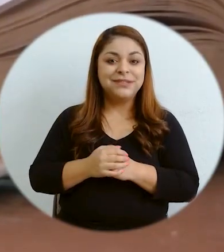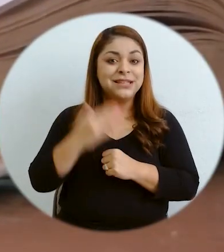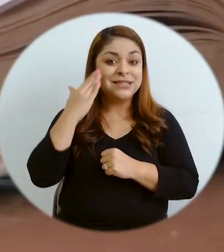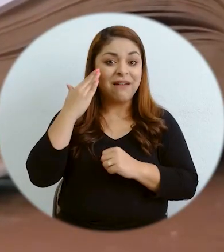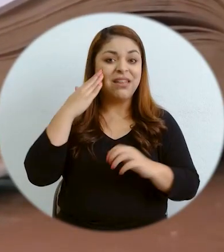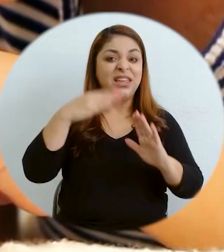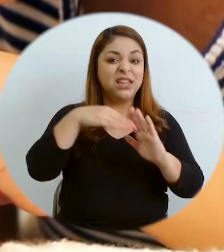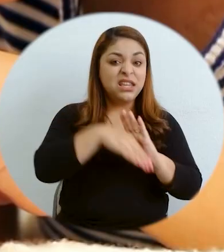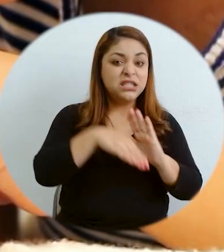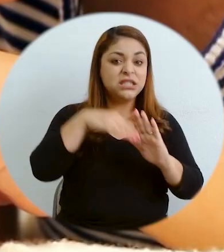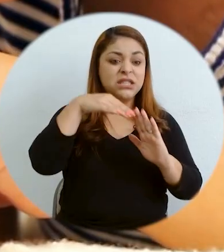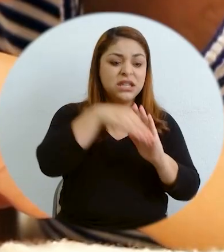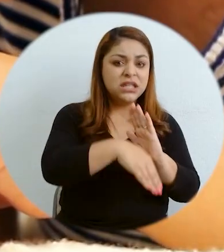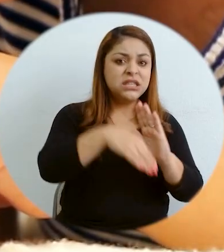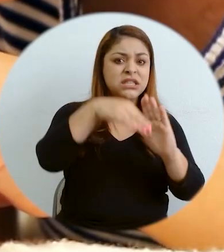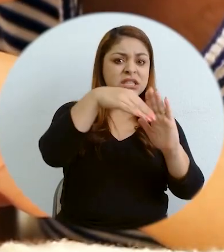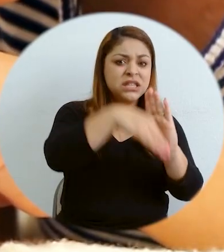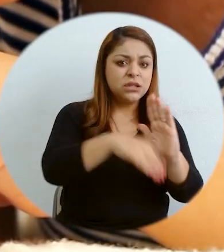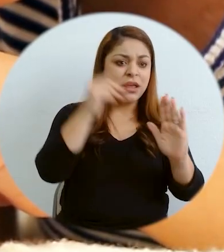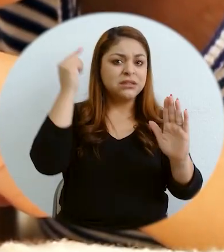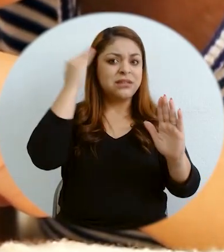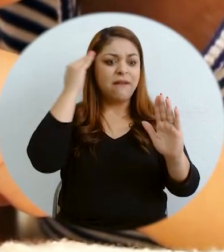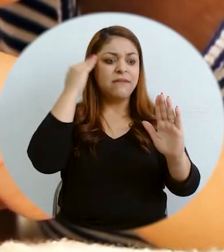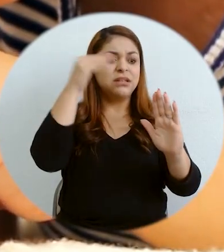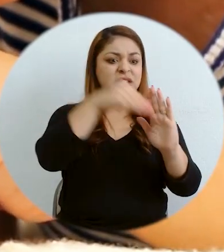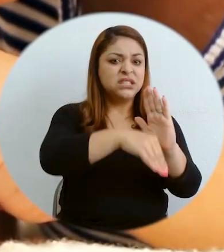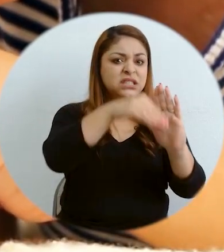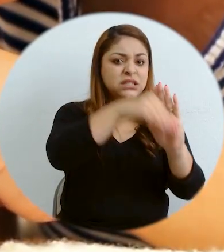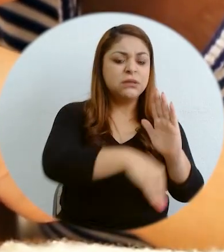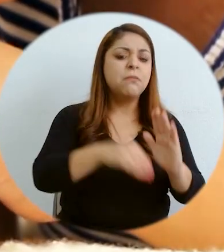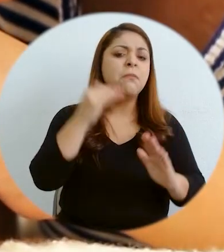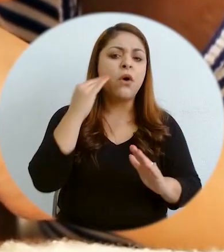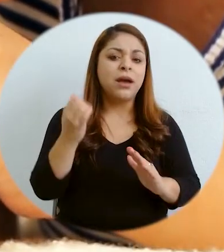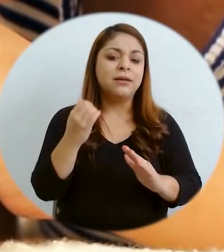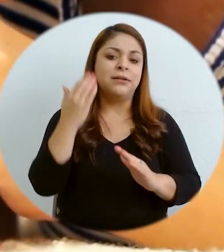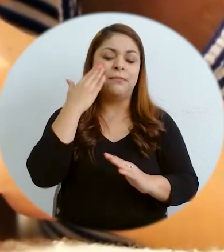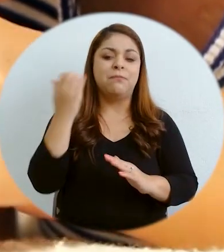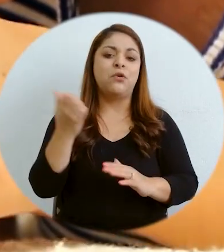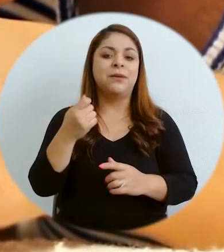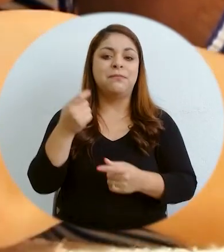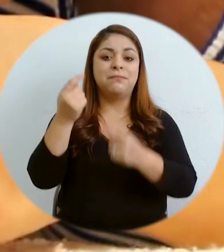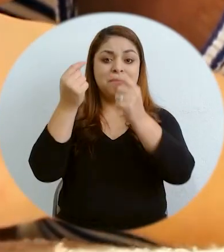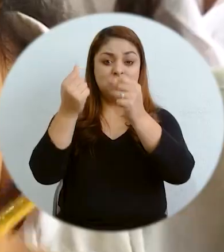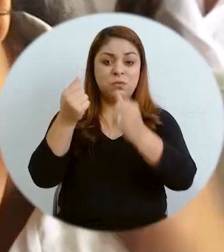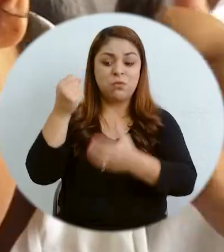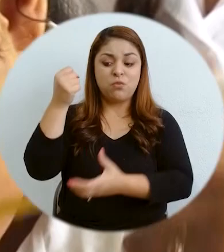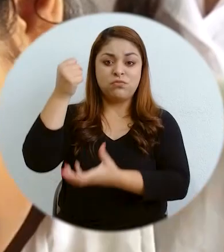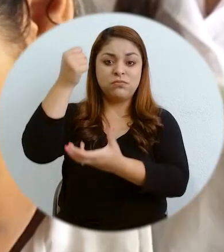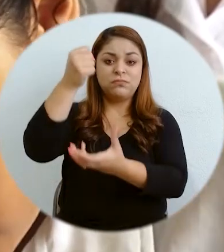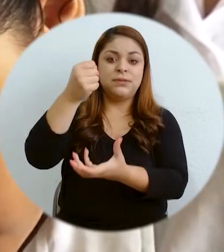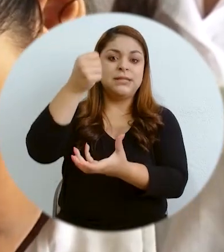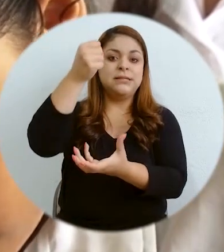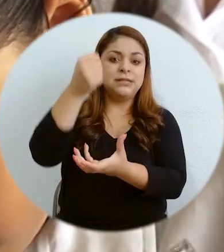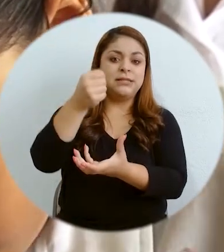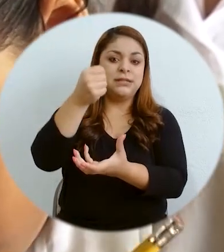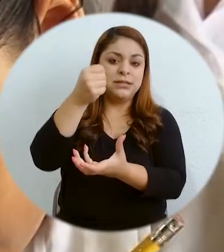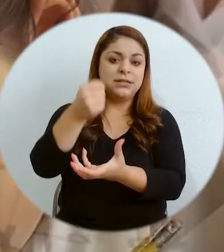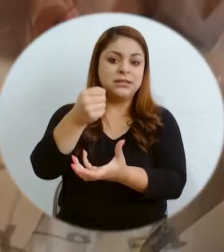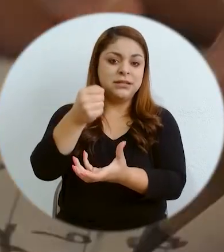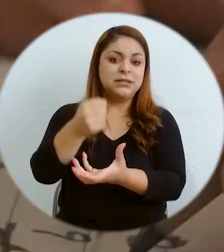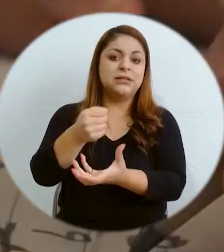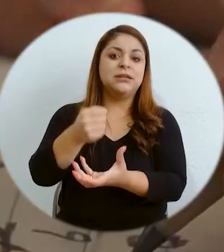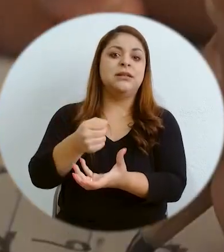escucha y es latentemente, ese es el punto. La reducción del presupuesto nacional a la educación es la que ha venido a agravar